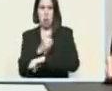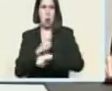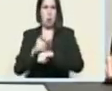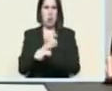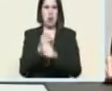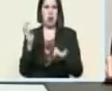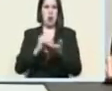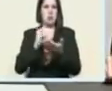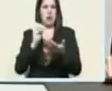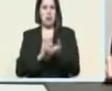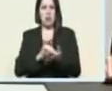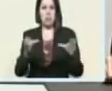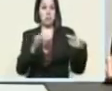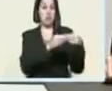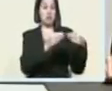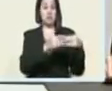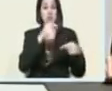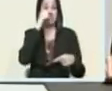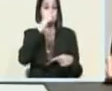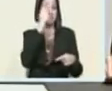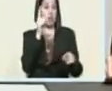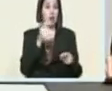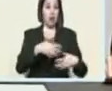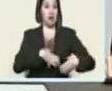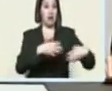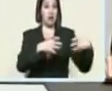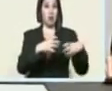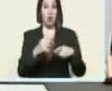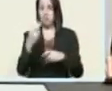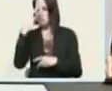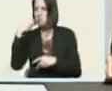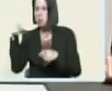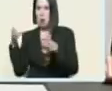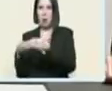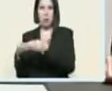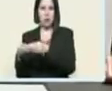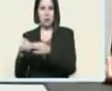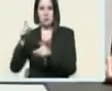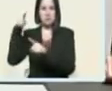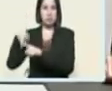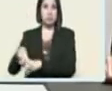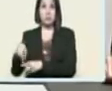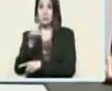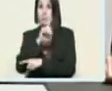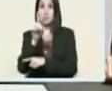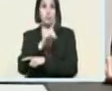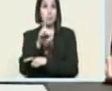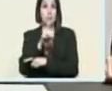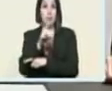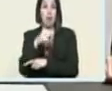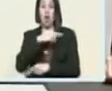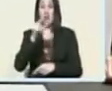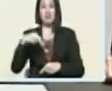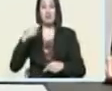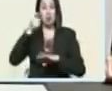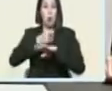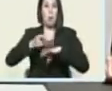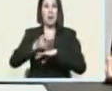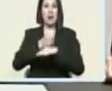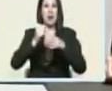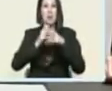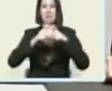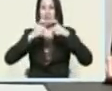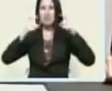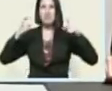ser un país de pobres y ricos, de ricos y pobres. Y gobernar para las minorías, ¿no? Nosotros gobernamos y yo gobierno para